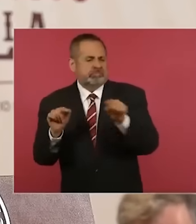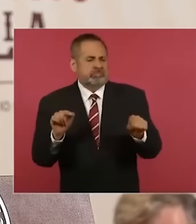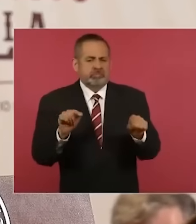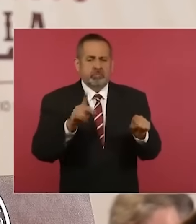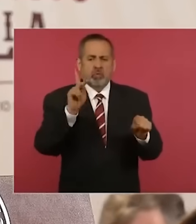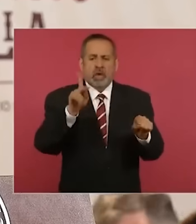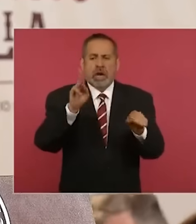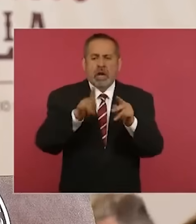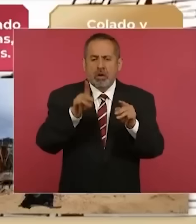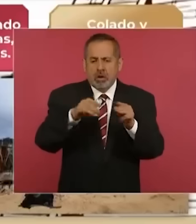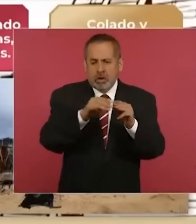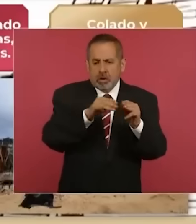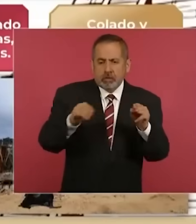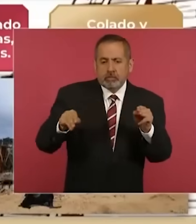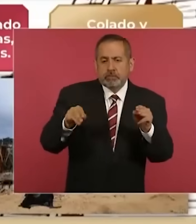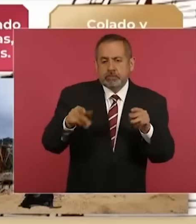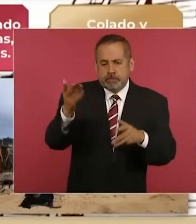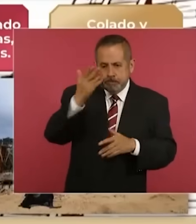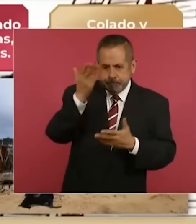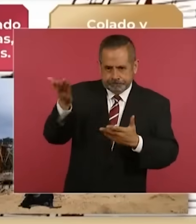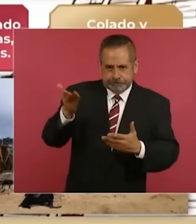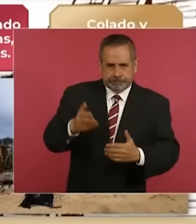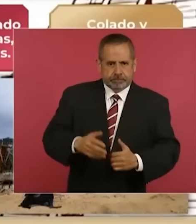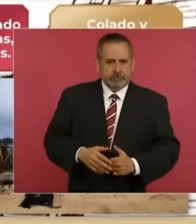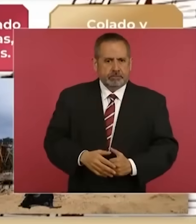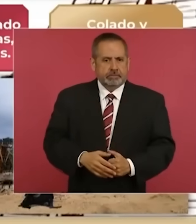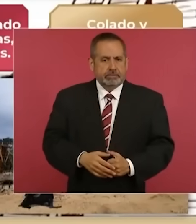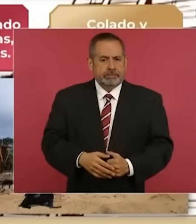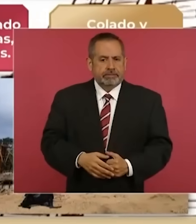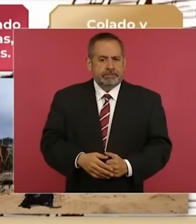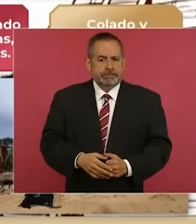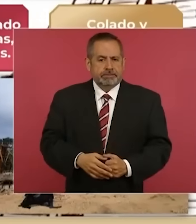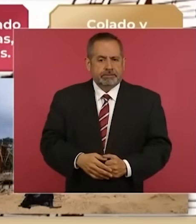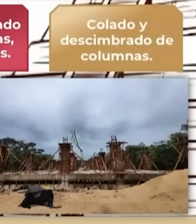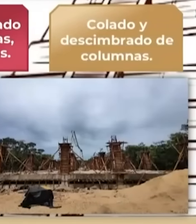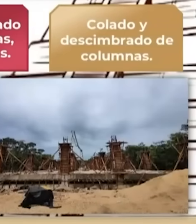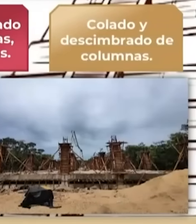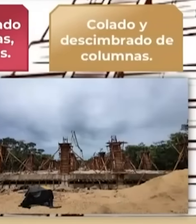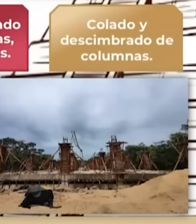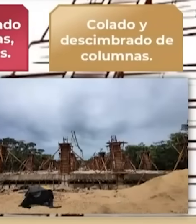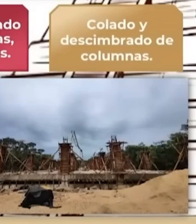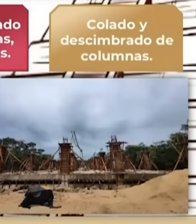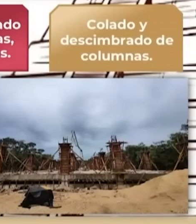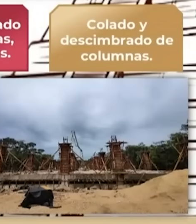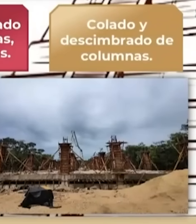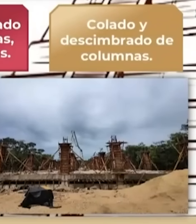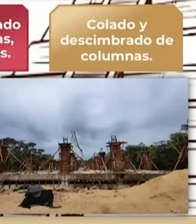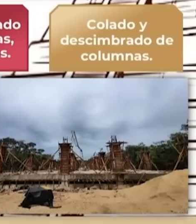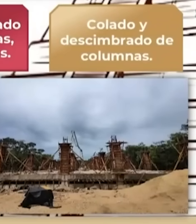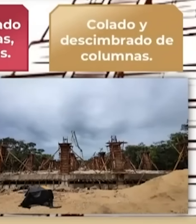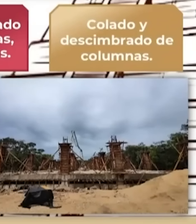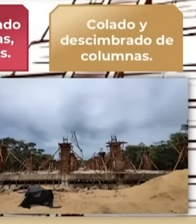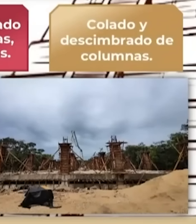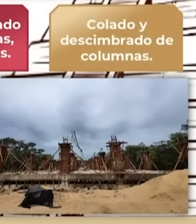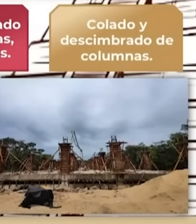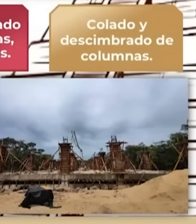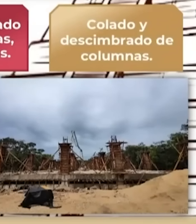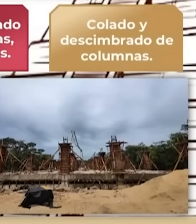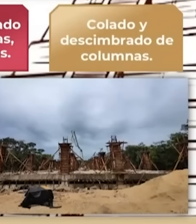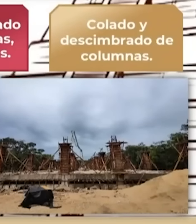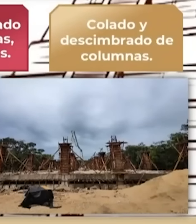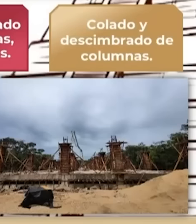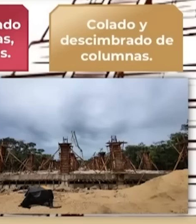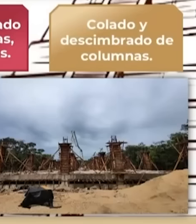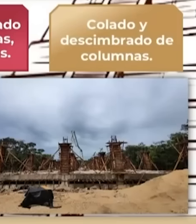la estación de tren y a 3 kilómetros de la zona arqueológica y de la zona de playas. El hotel contará con 352